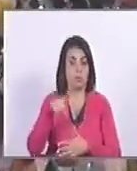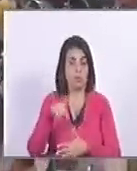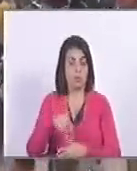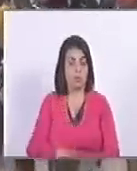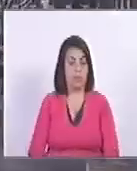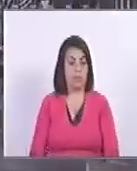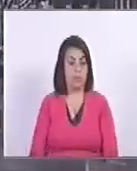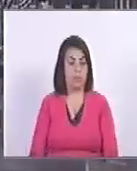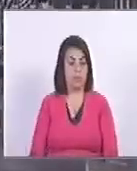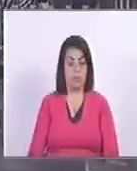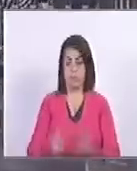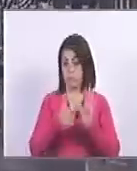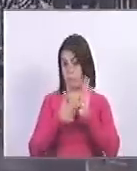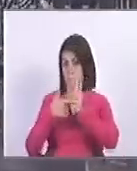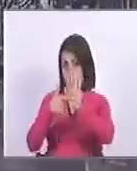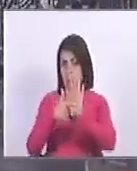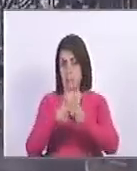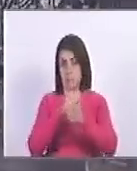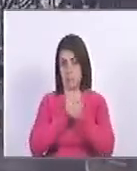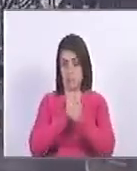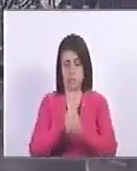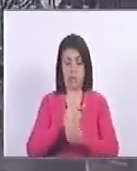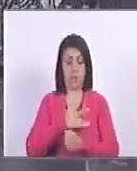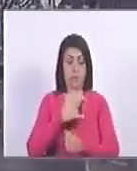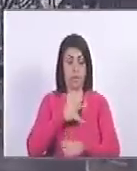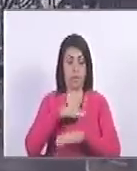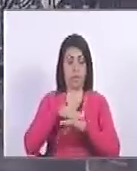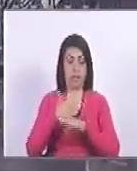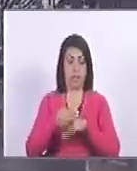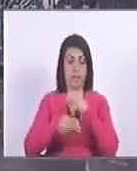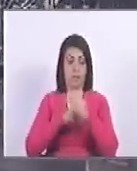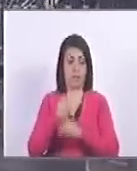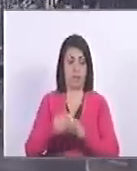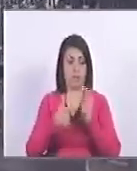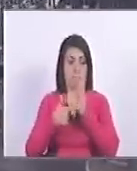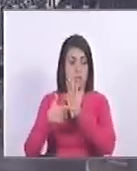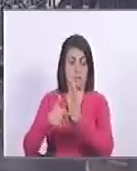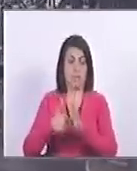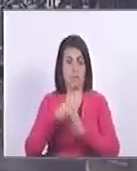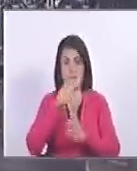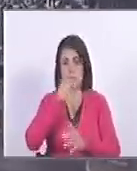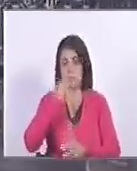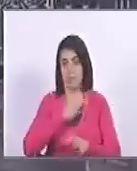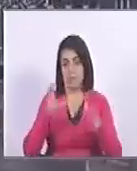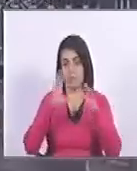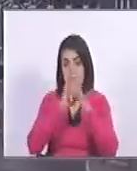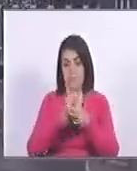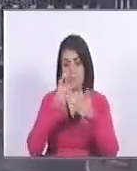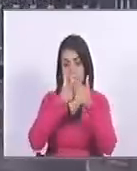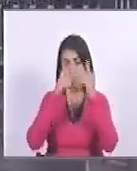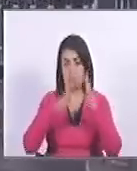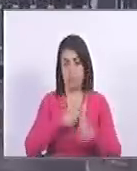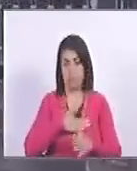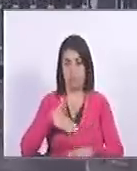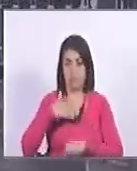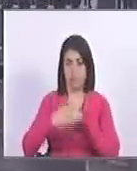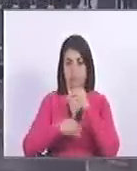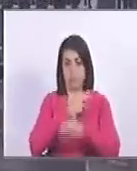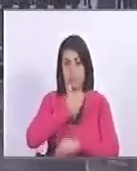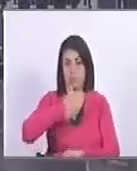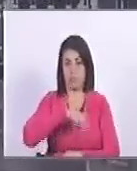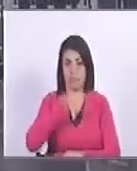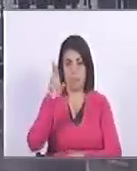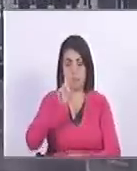esa demostración de amor, de sentimiento que refleja la verdadera unidad que el Libertador quería para